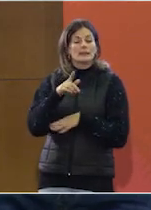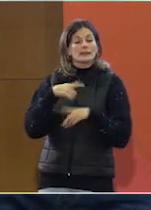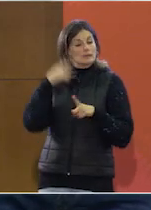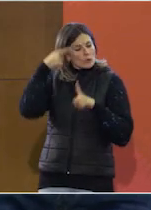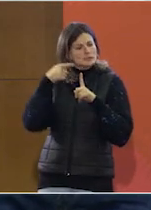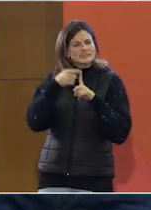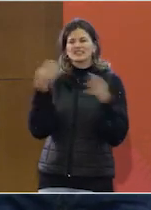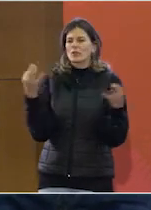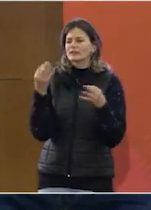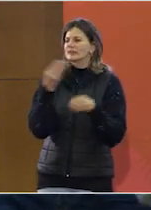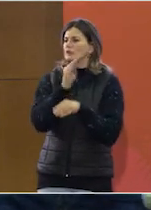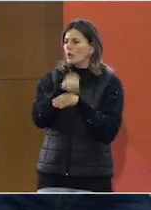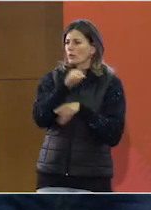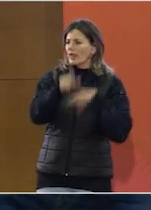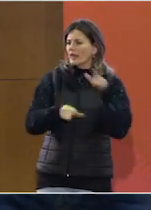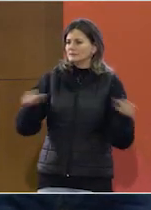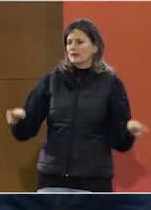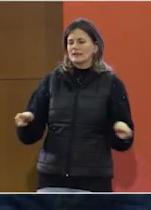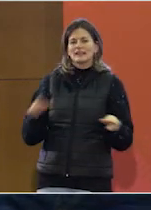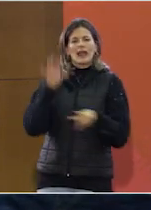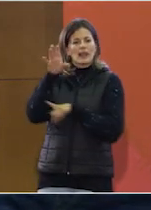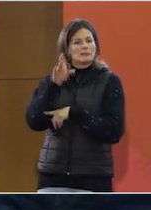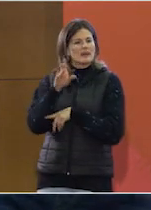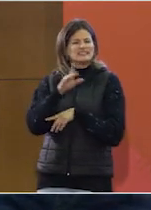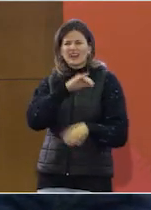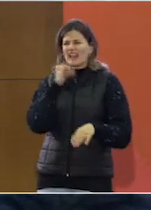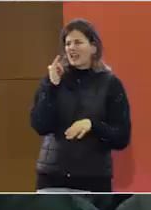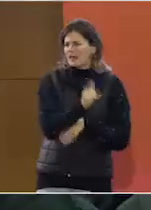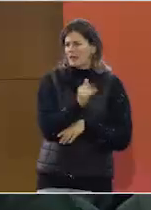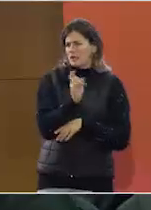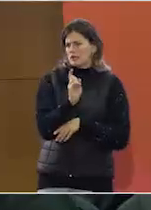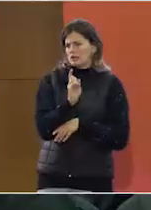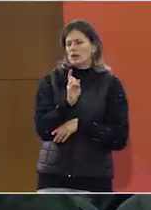la gente. La patria no agrede, la patria cuida.